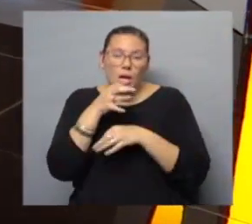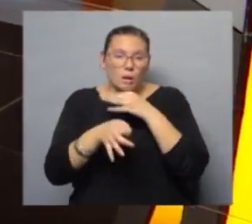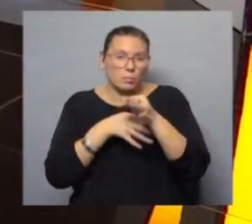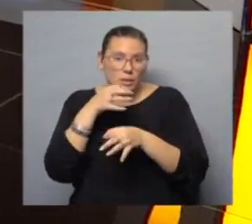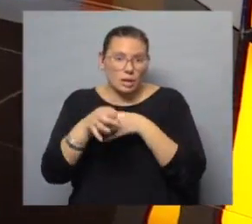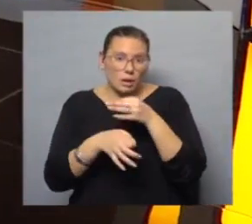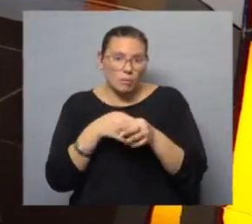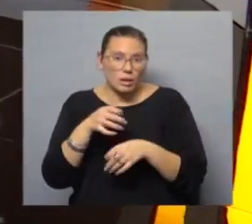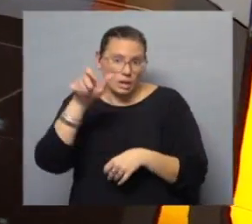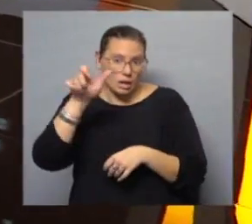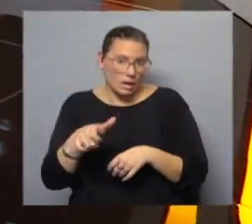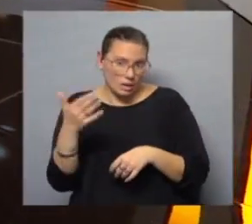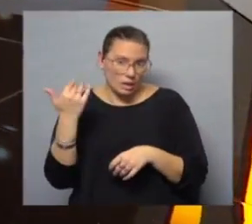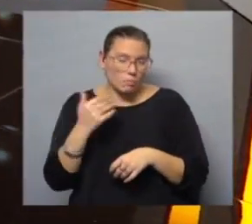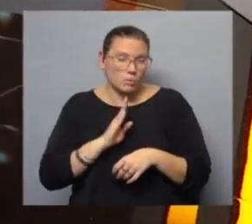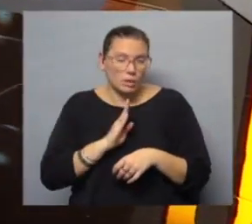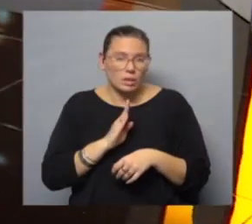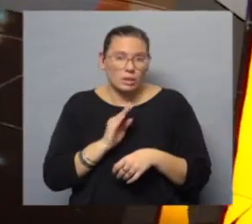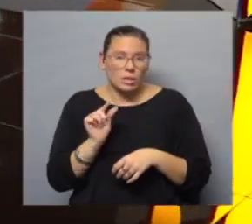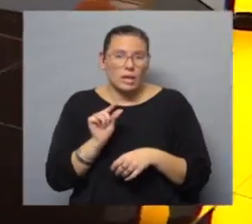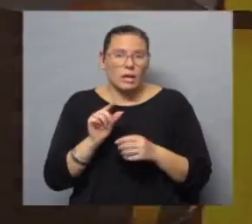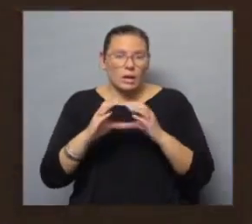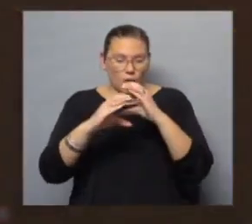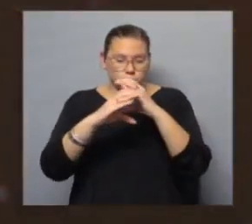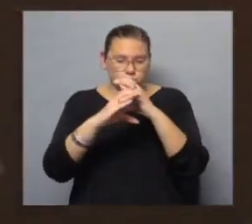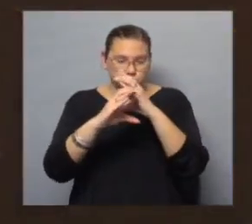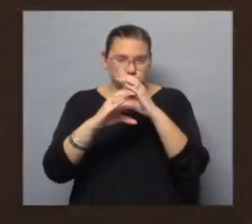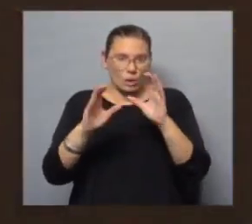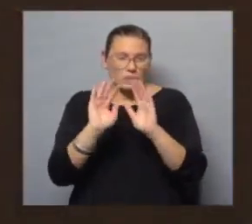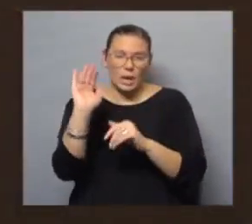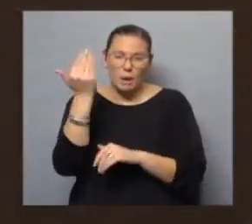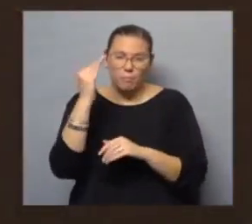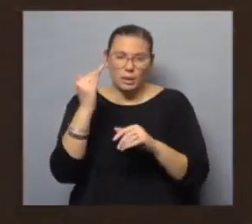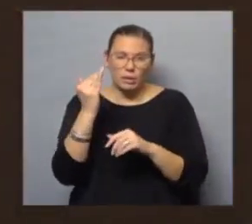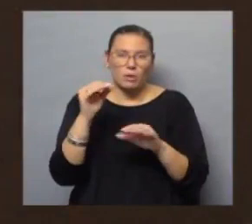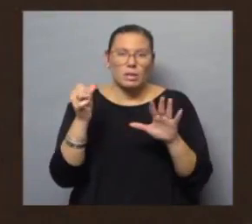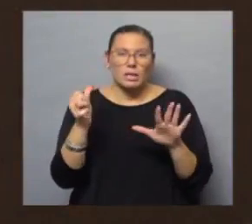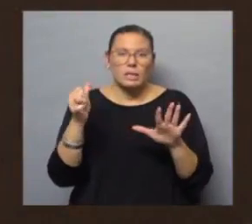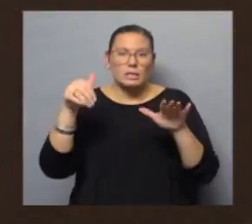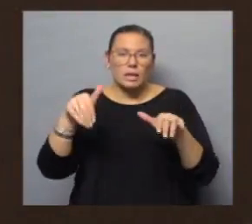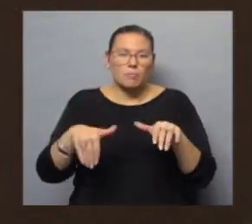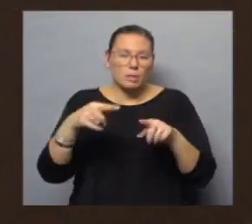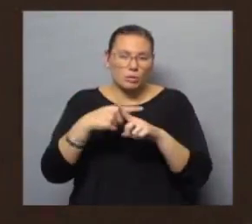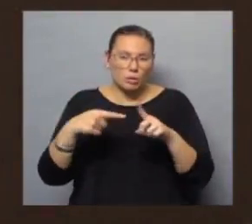la presentadora hace un segundo atrás, el tamaño grande de ese espejo, de 6,5 metros,